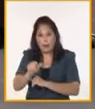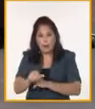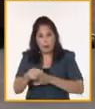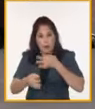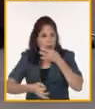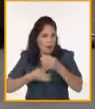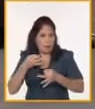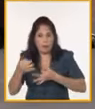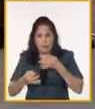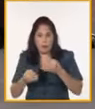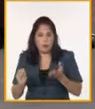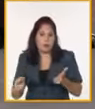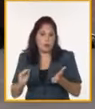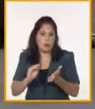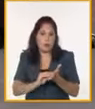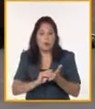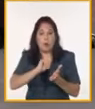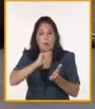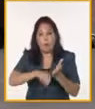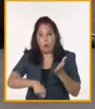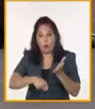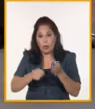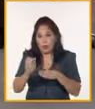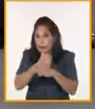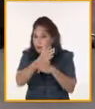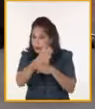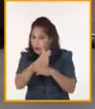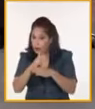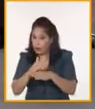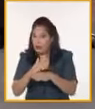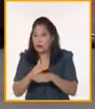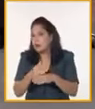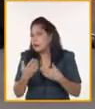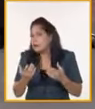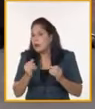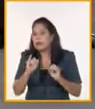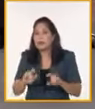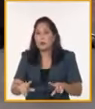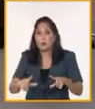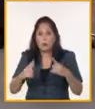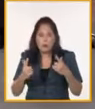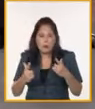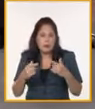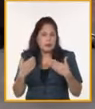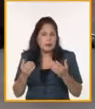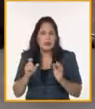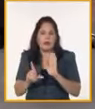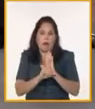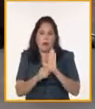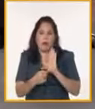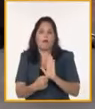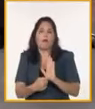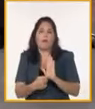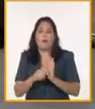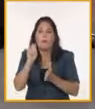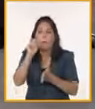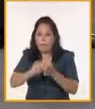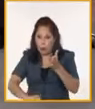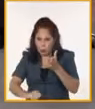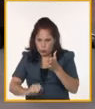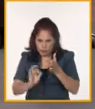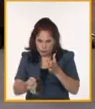se incorporaron grupo de contravenciones y hacia el incumplimiento de la legalidad es que están dirigida esta